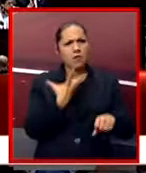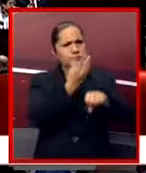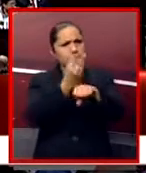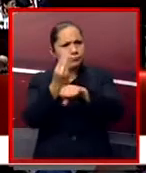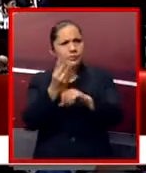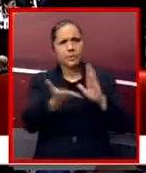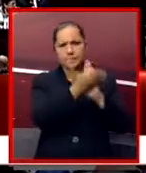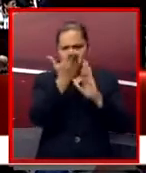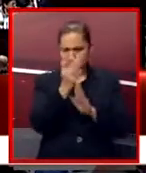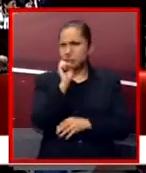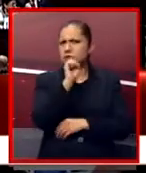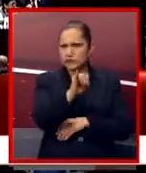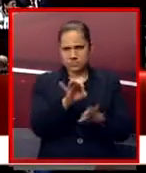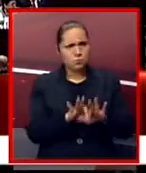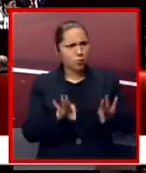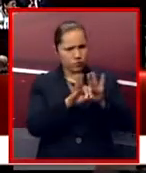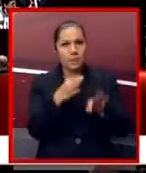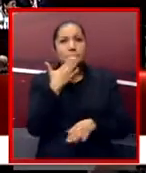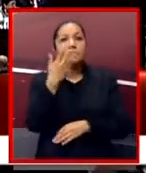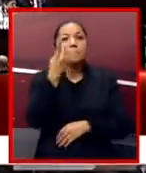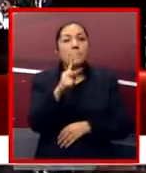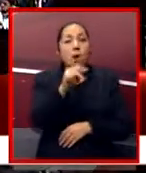8 entidades federativas.